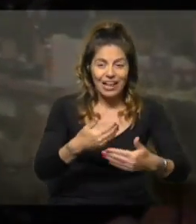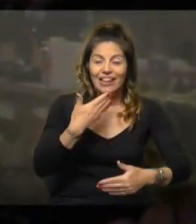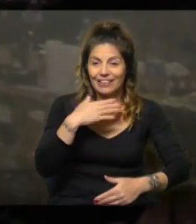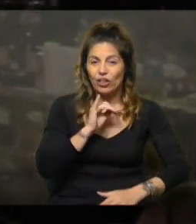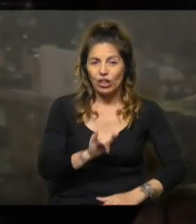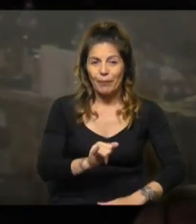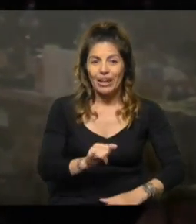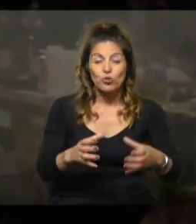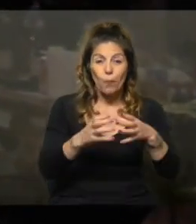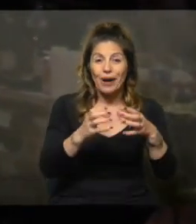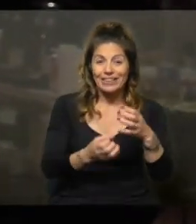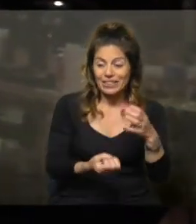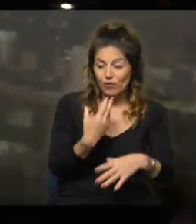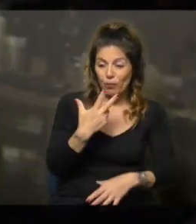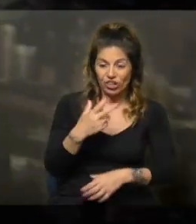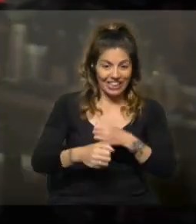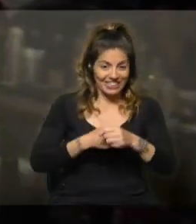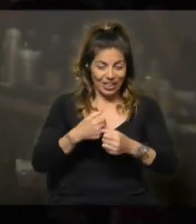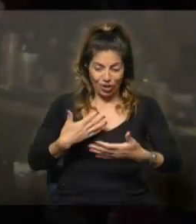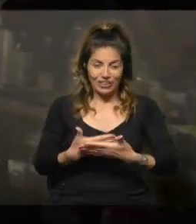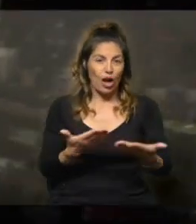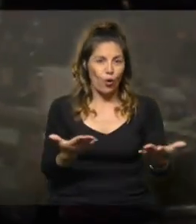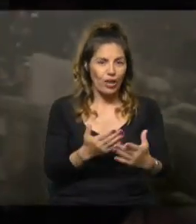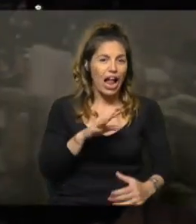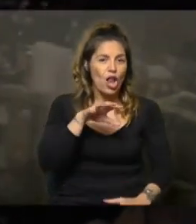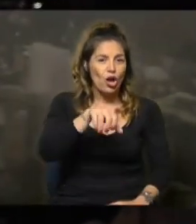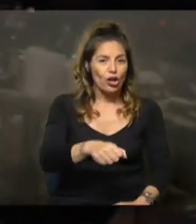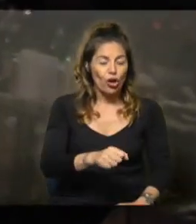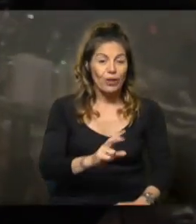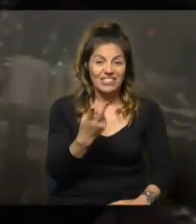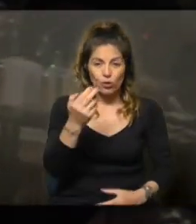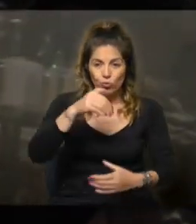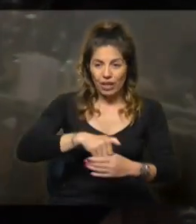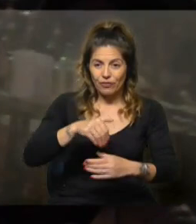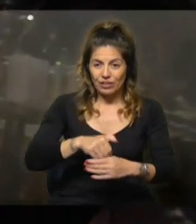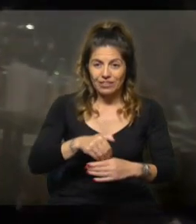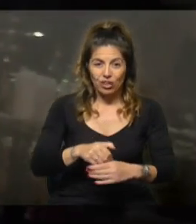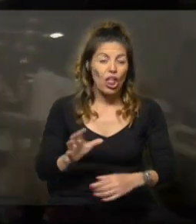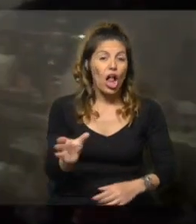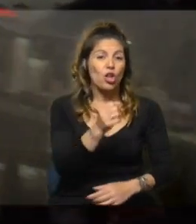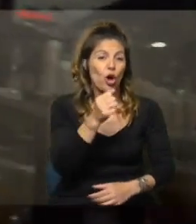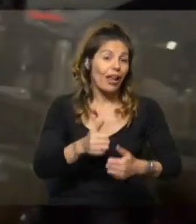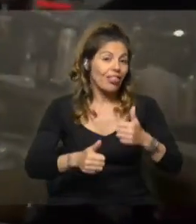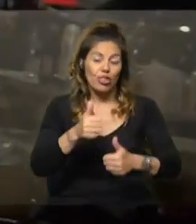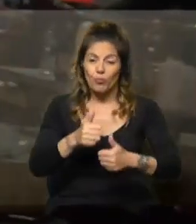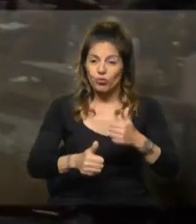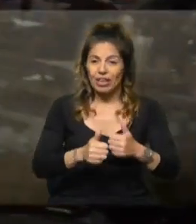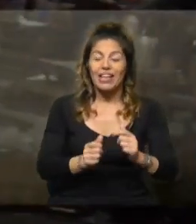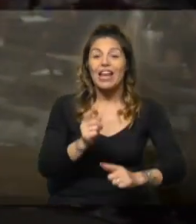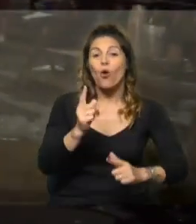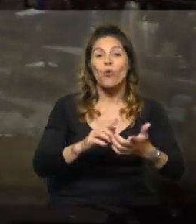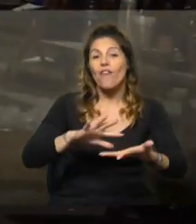también que es un partido que se formó hace 3 años que logró llegar a un balotaje y que logra por lo menos disputarle en algún